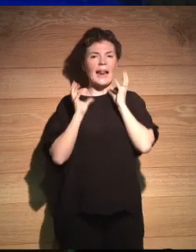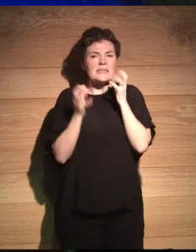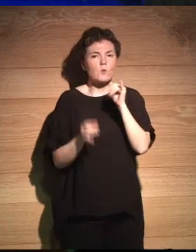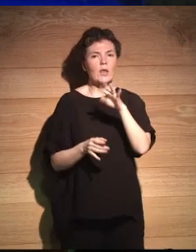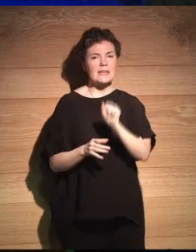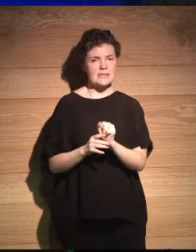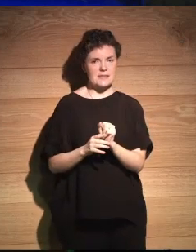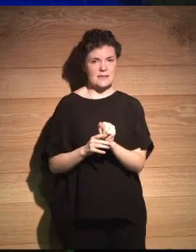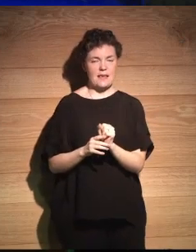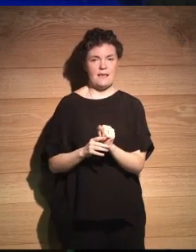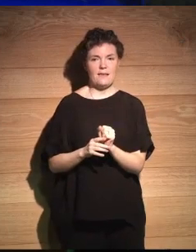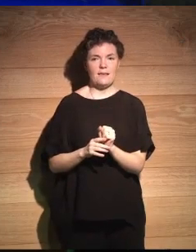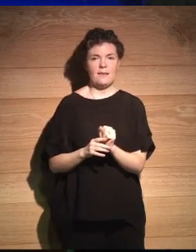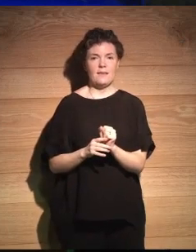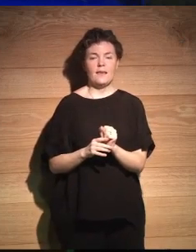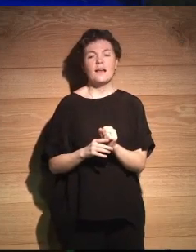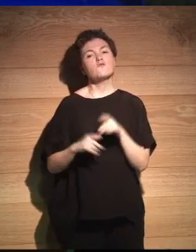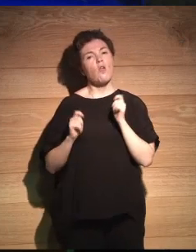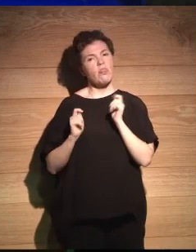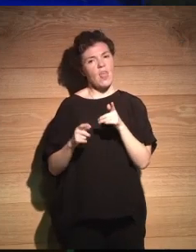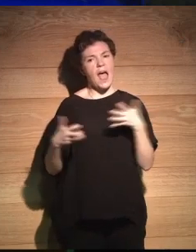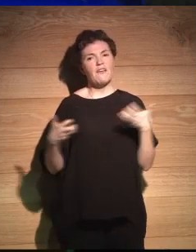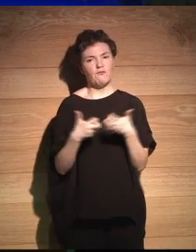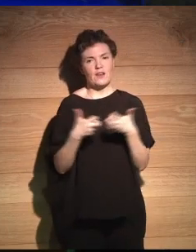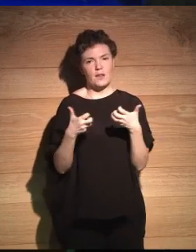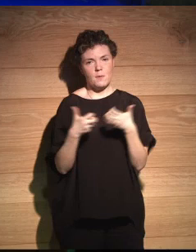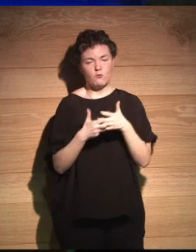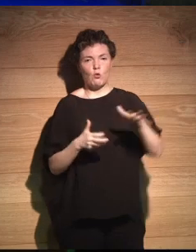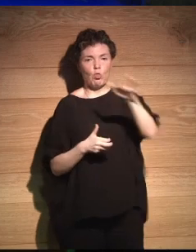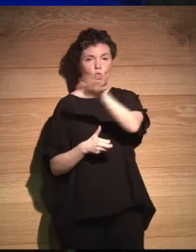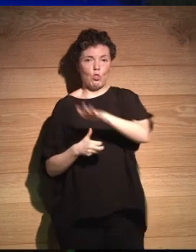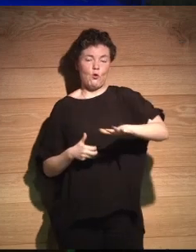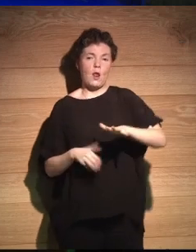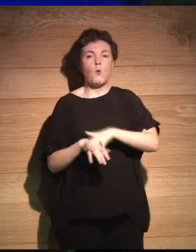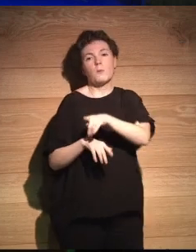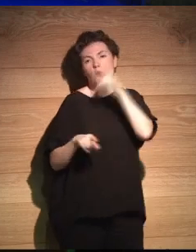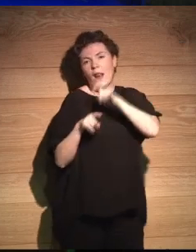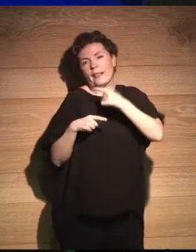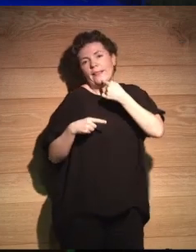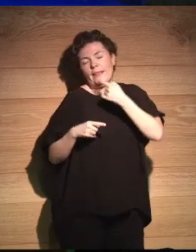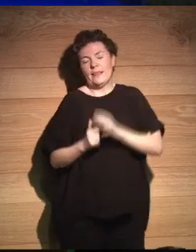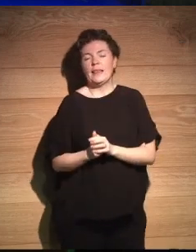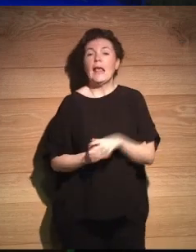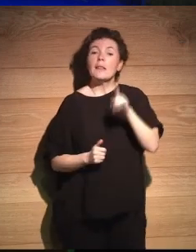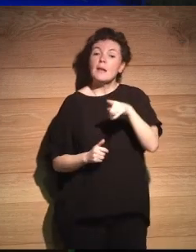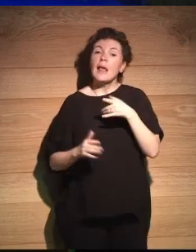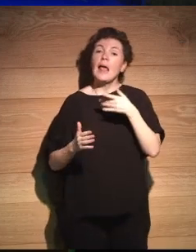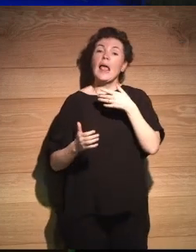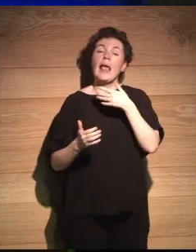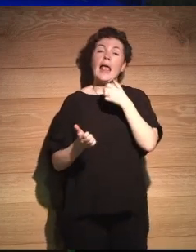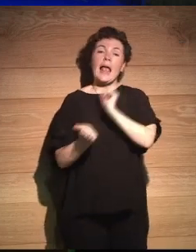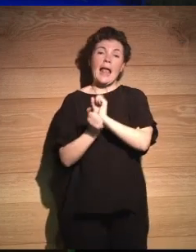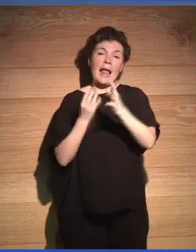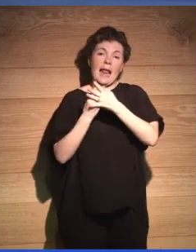Ilsa, que había ocasionado duros enfrentamientos en varios sitios. Y también en esa estancia en prisión